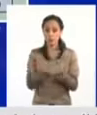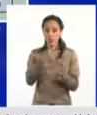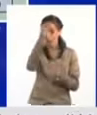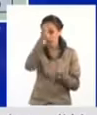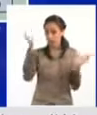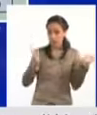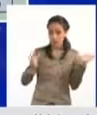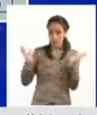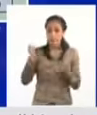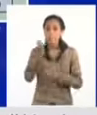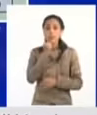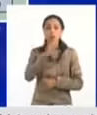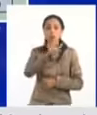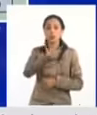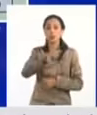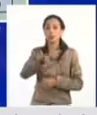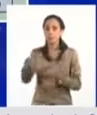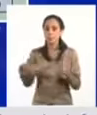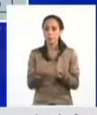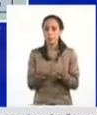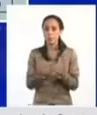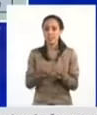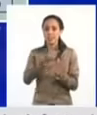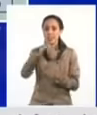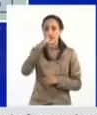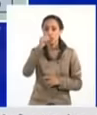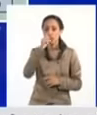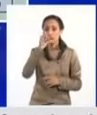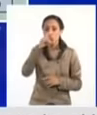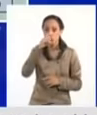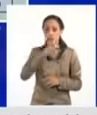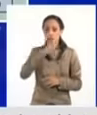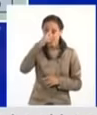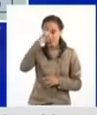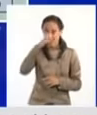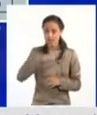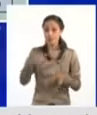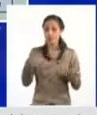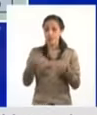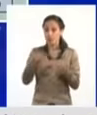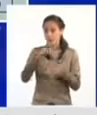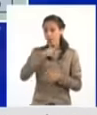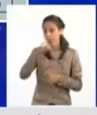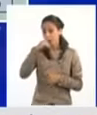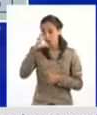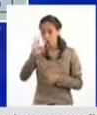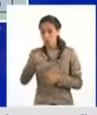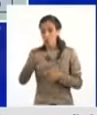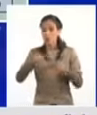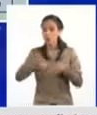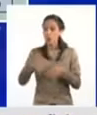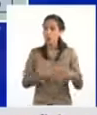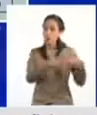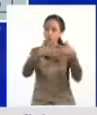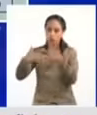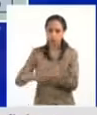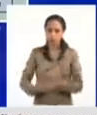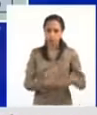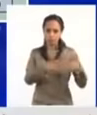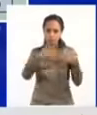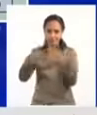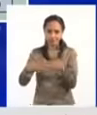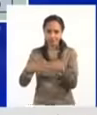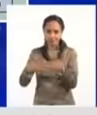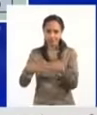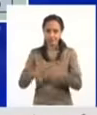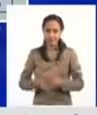de 49.000, Indonesia, Reino Unido y Estados Unidos de Norteamérica. En el